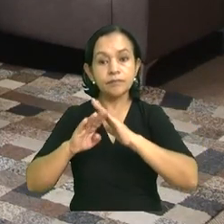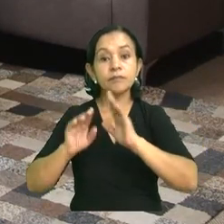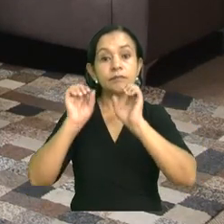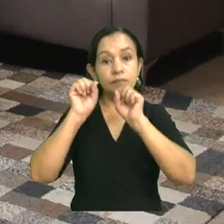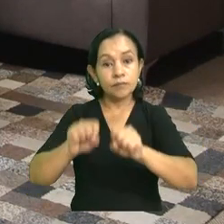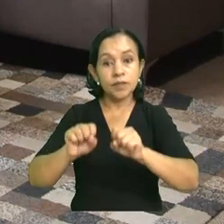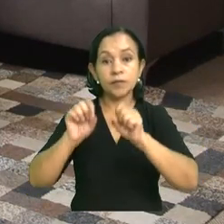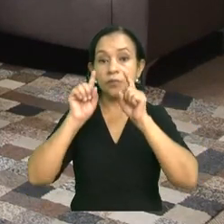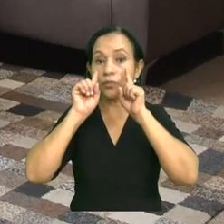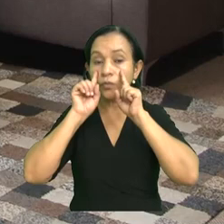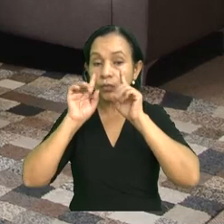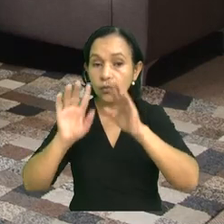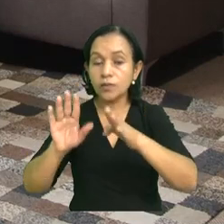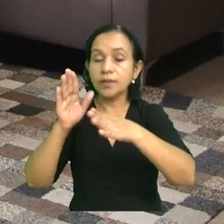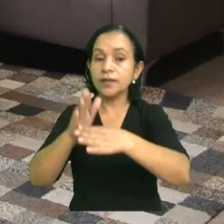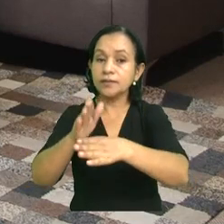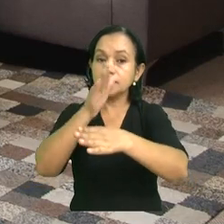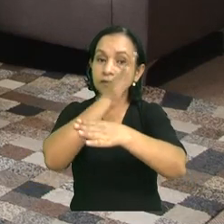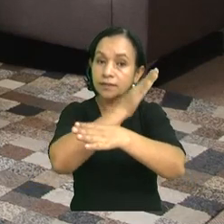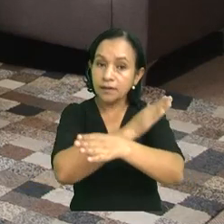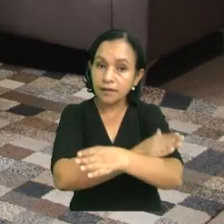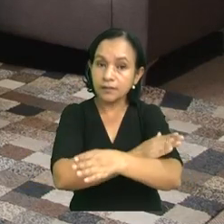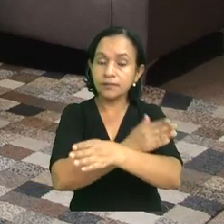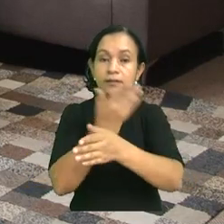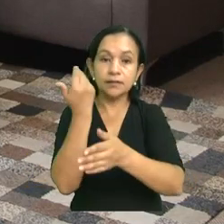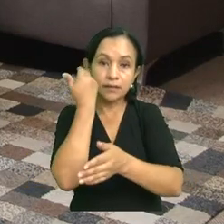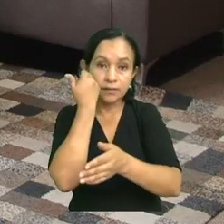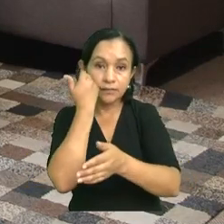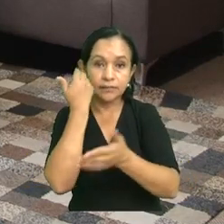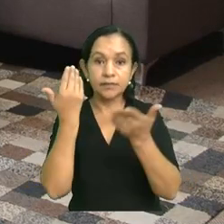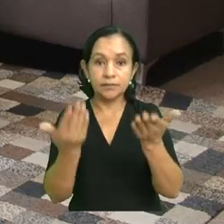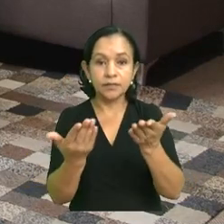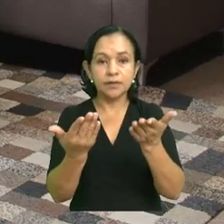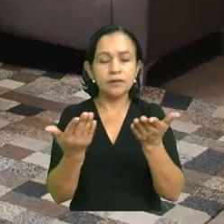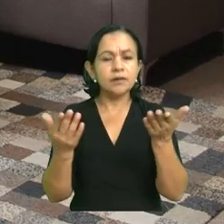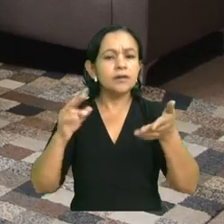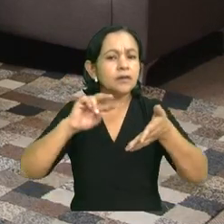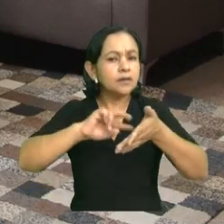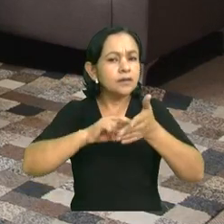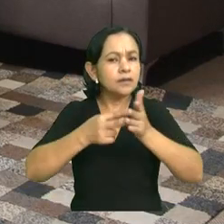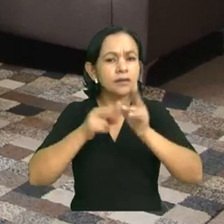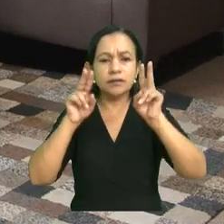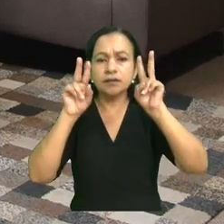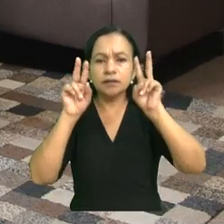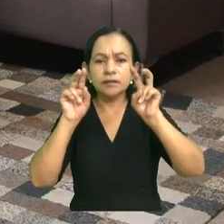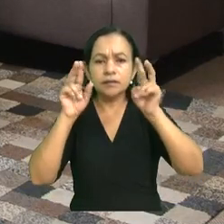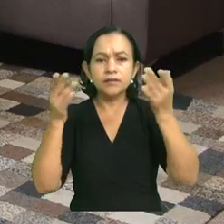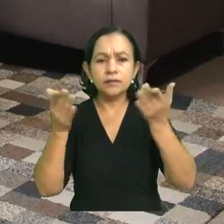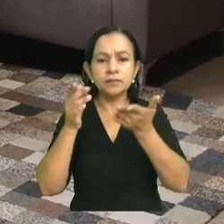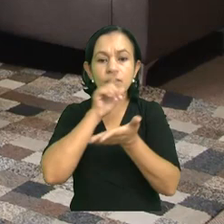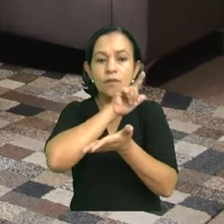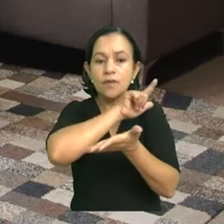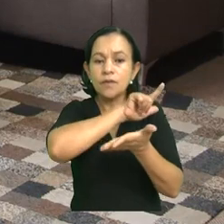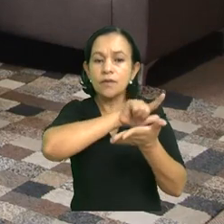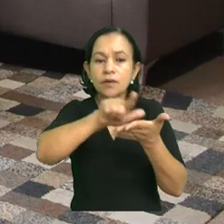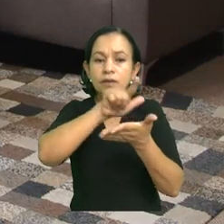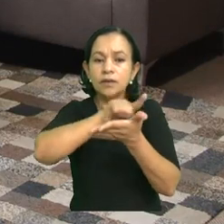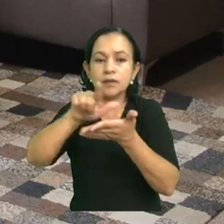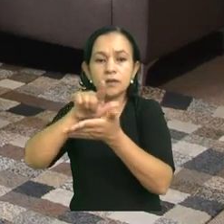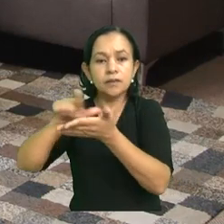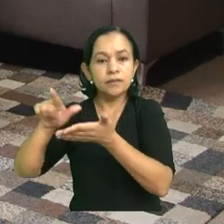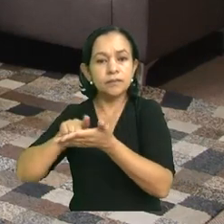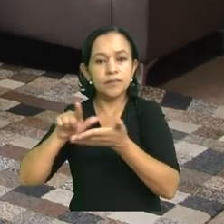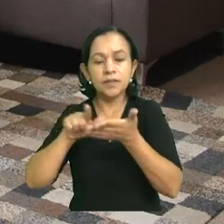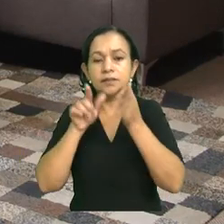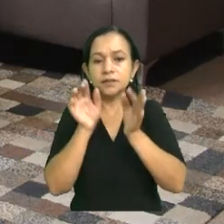¿verdad? Eso también tiene que ver con la limpieza. Claro. La limpieza pública, eso está totalmente